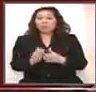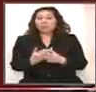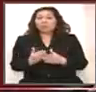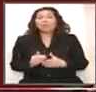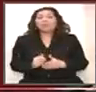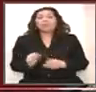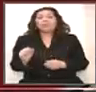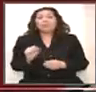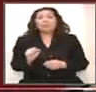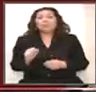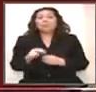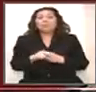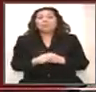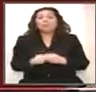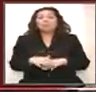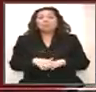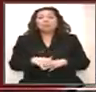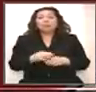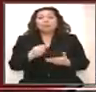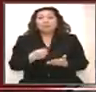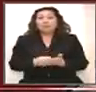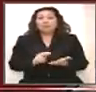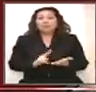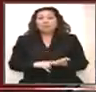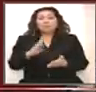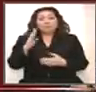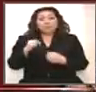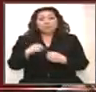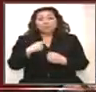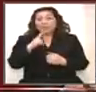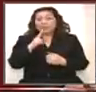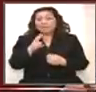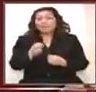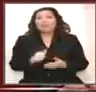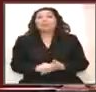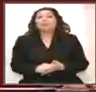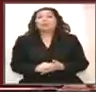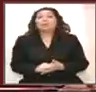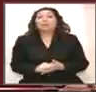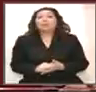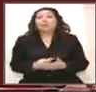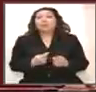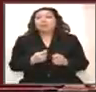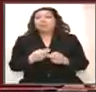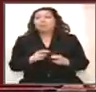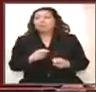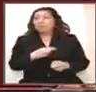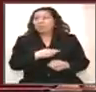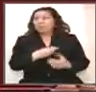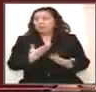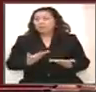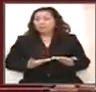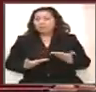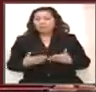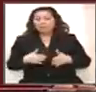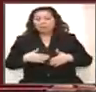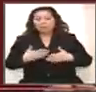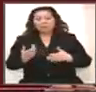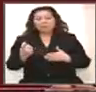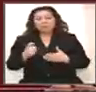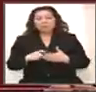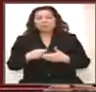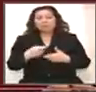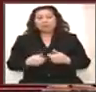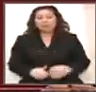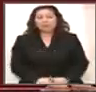la Superintendencia Nacional de Administración Tributaria, la Policía Nacional del Perú, el Ministerio Público, en estos mercados, pudiéndose incautar